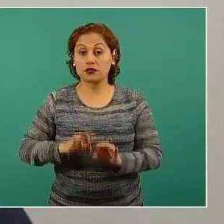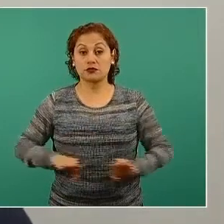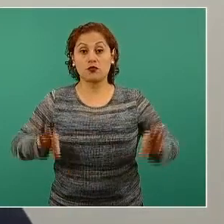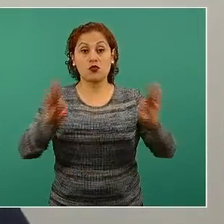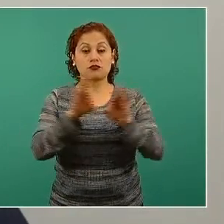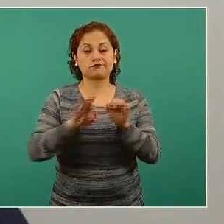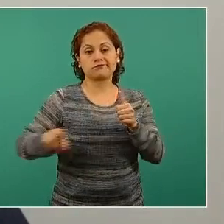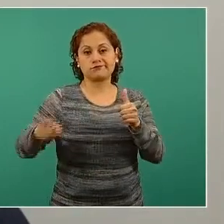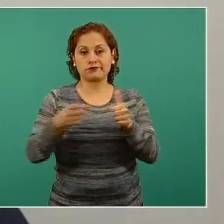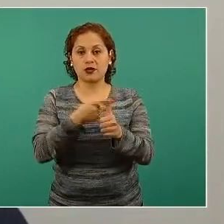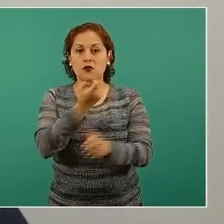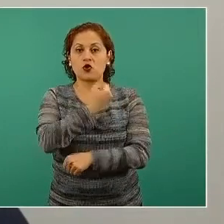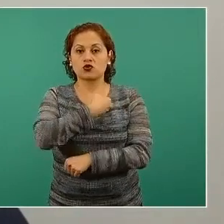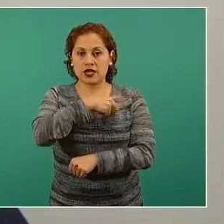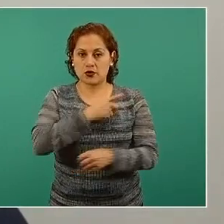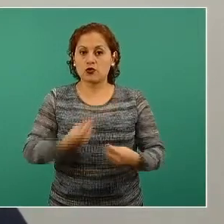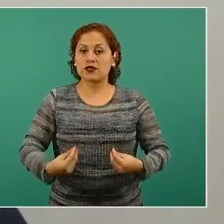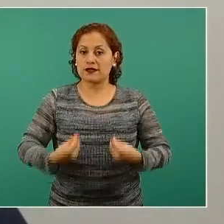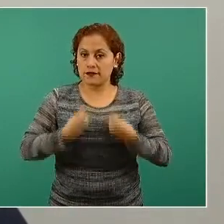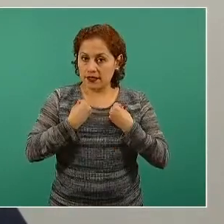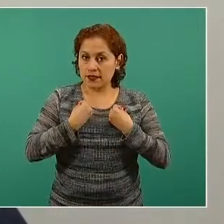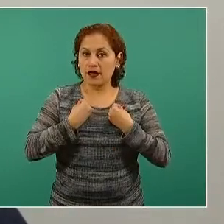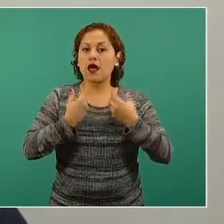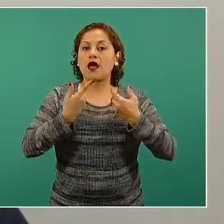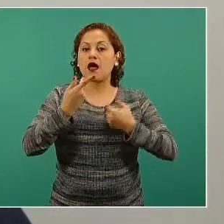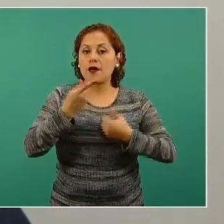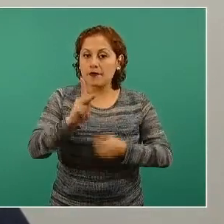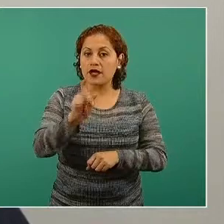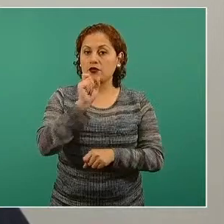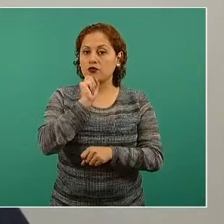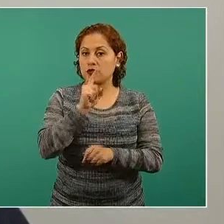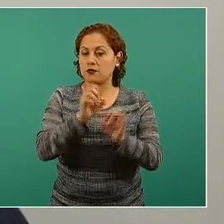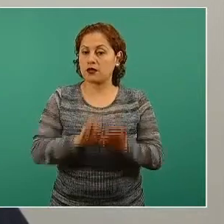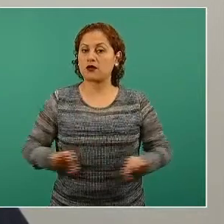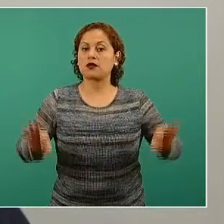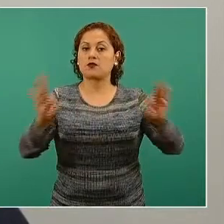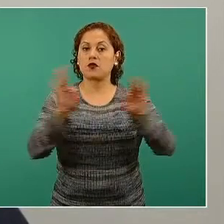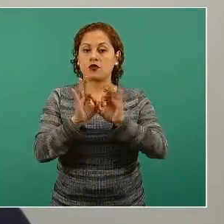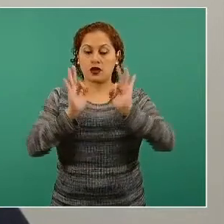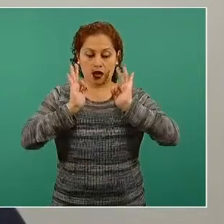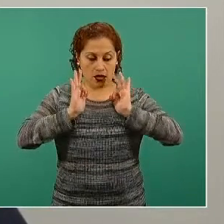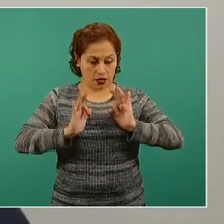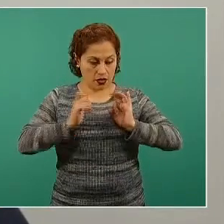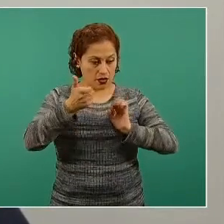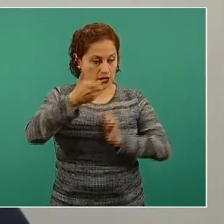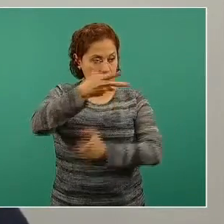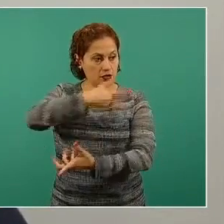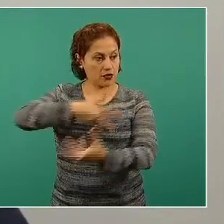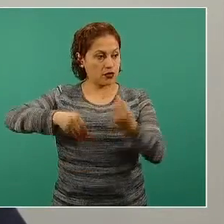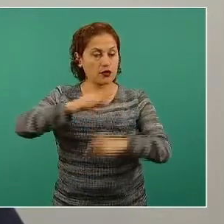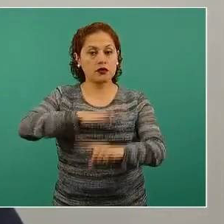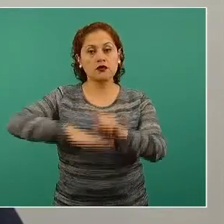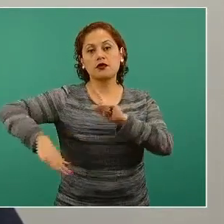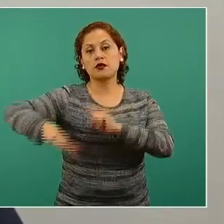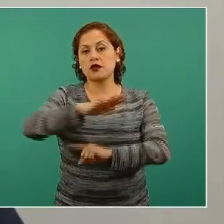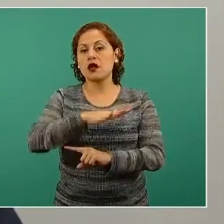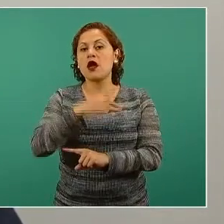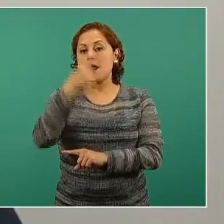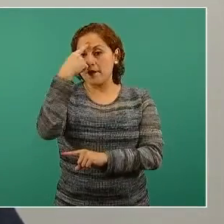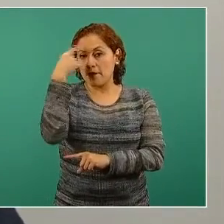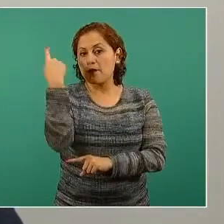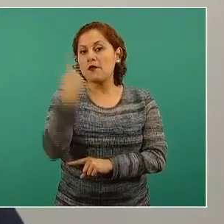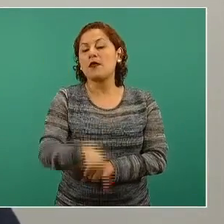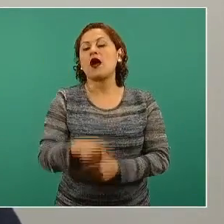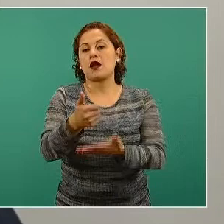pero recordemos que las personas también requieren de un bienestar socioeconómico para, a través de él, también poder asegurar